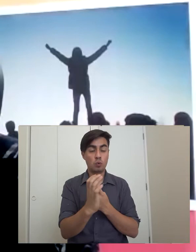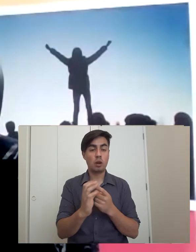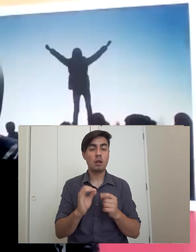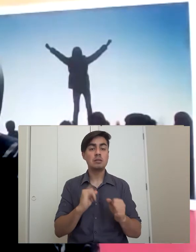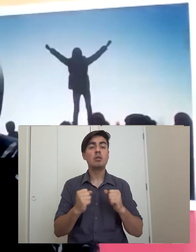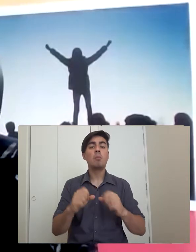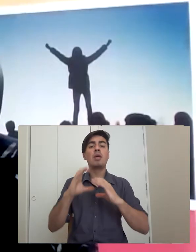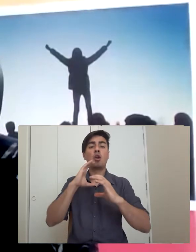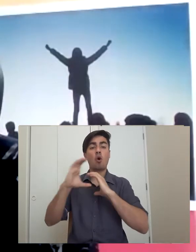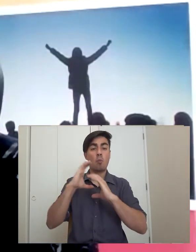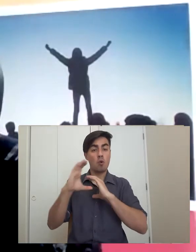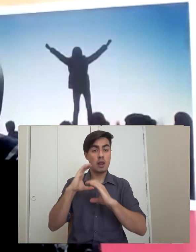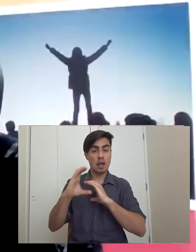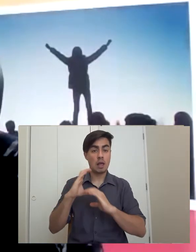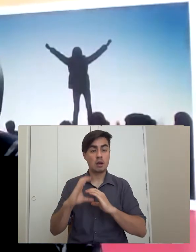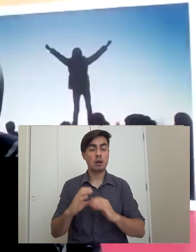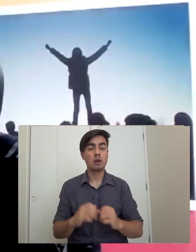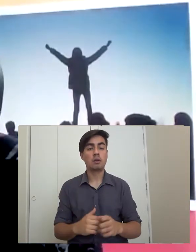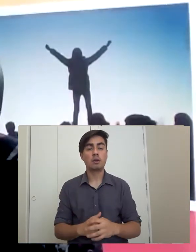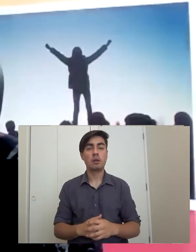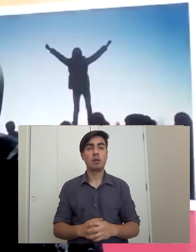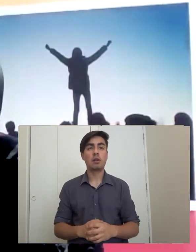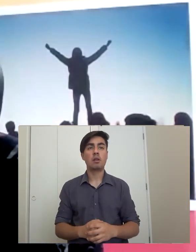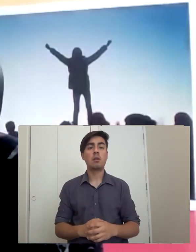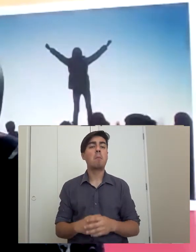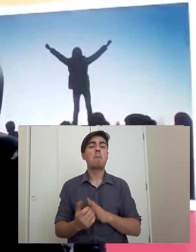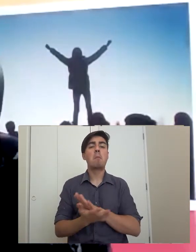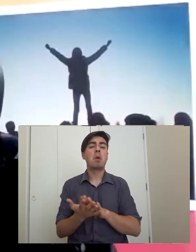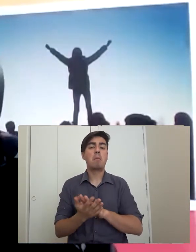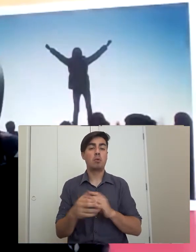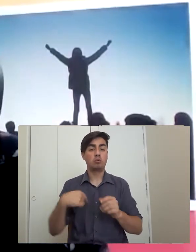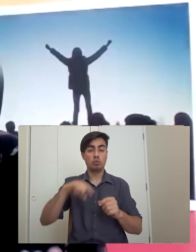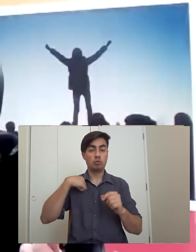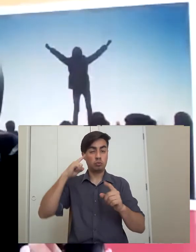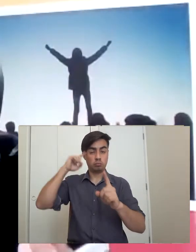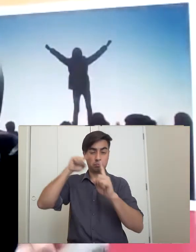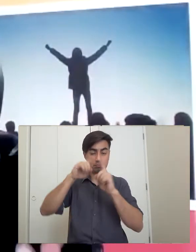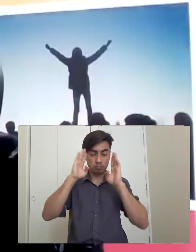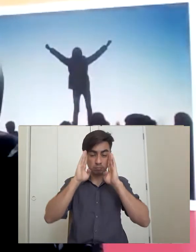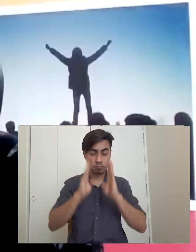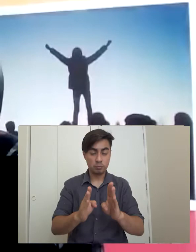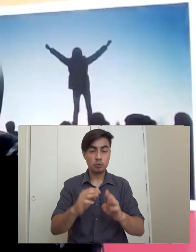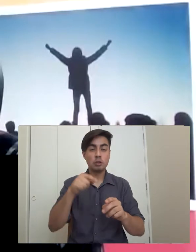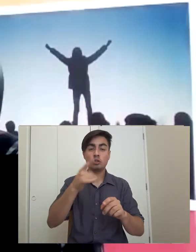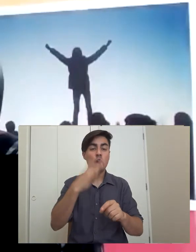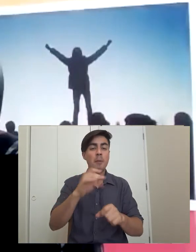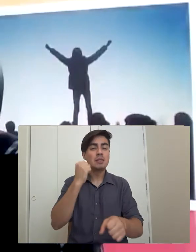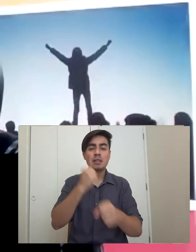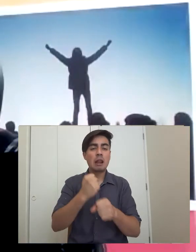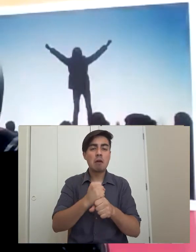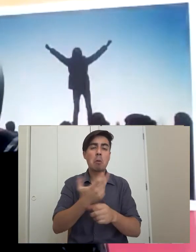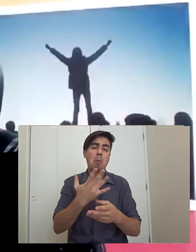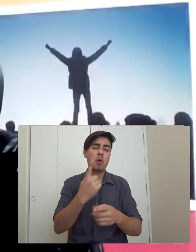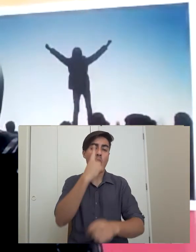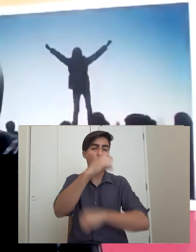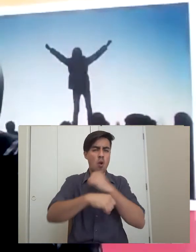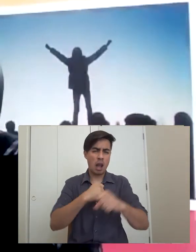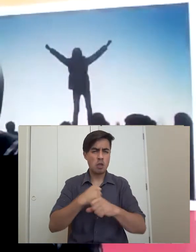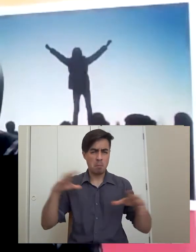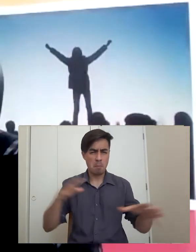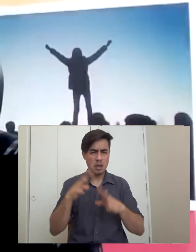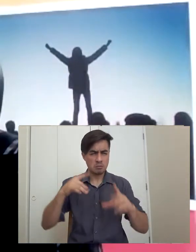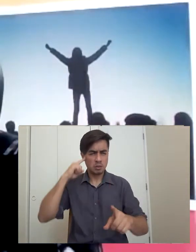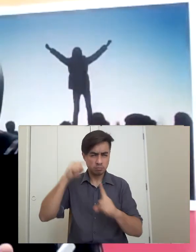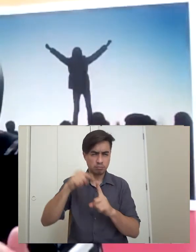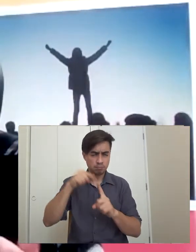en el ambiente de comunicación particularmente. Y si nos enfocamos en este trabajo en un año, de hecho,